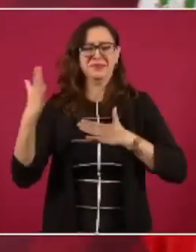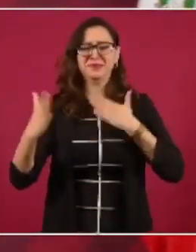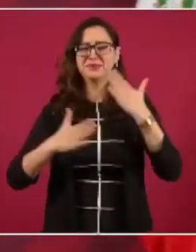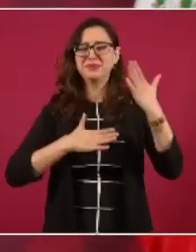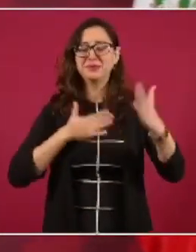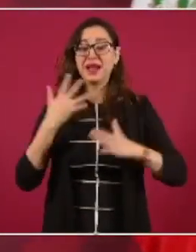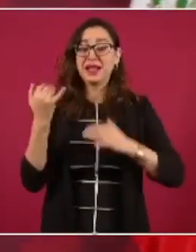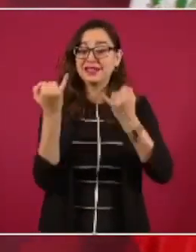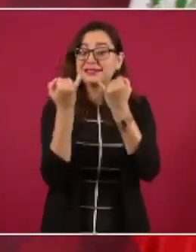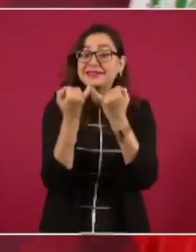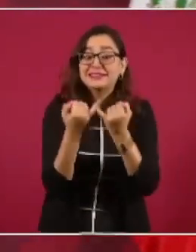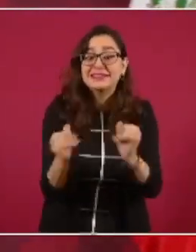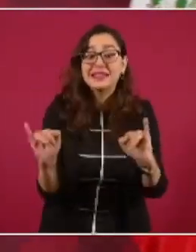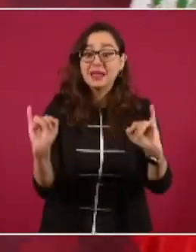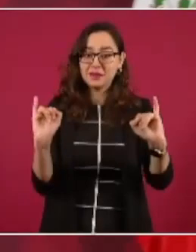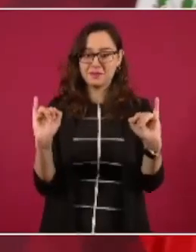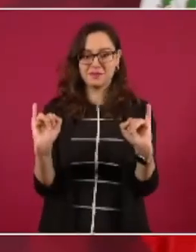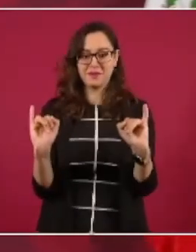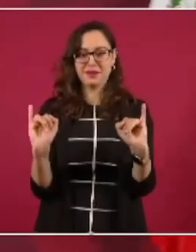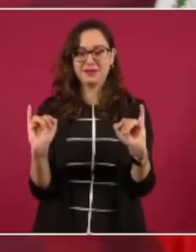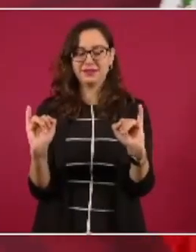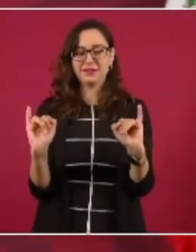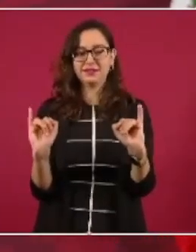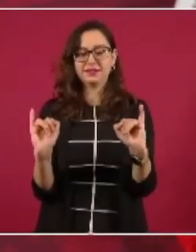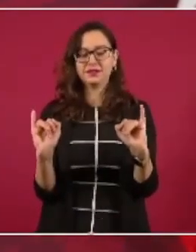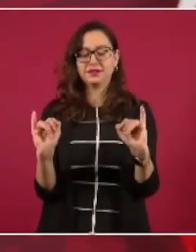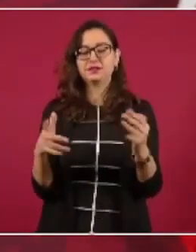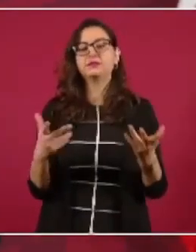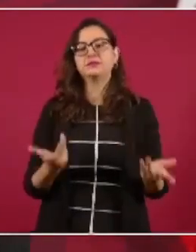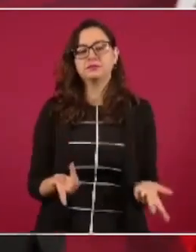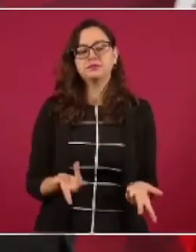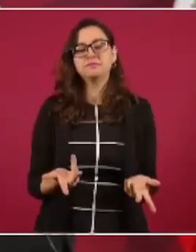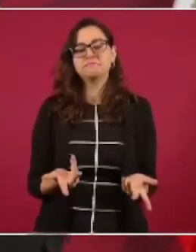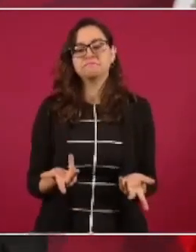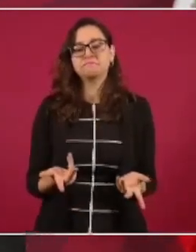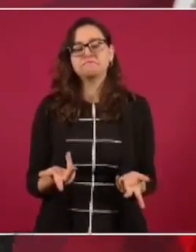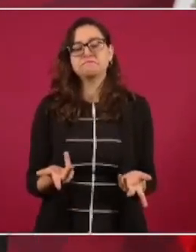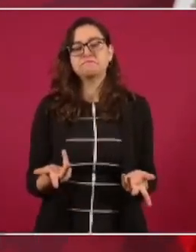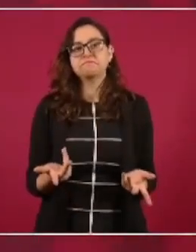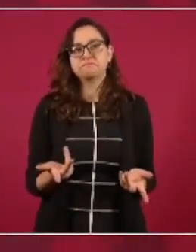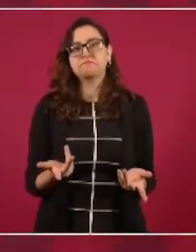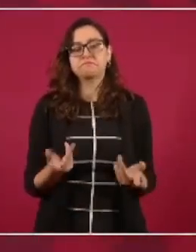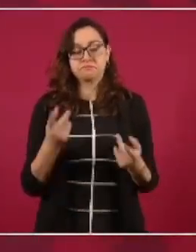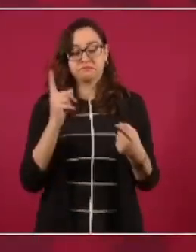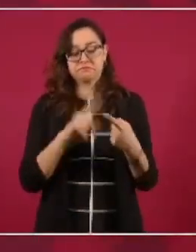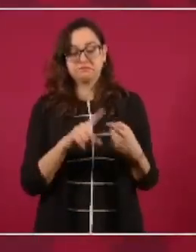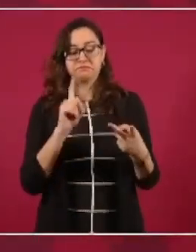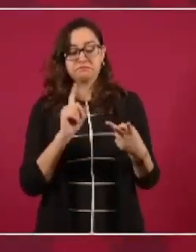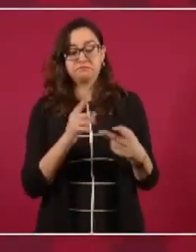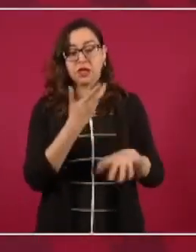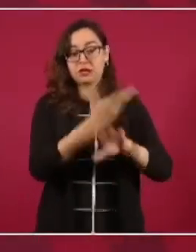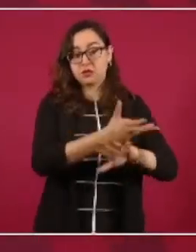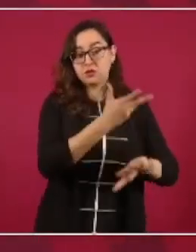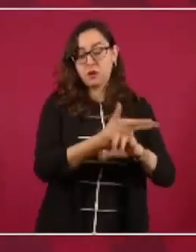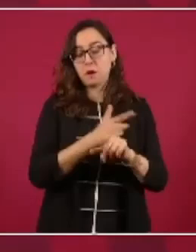Y además de que es una relación que nos conviene a las dos